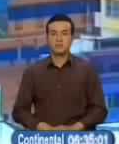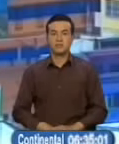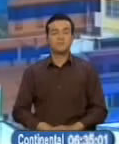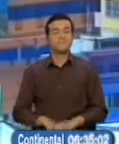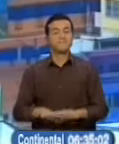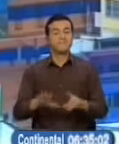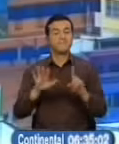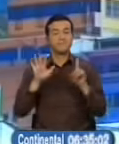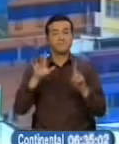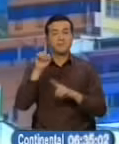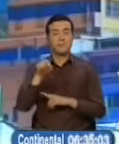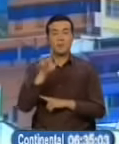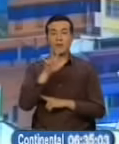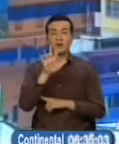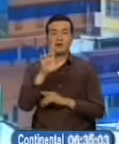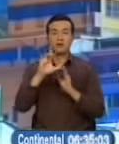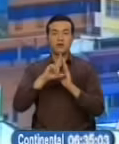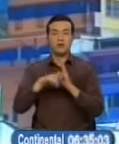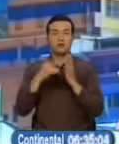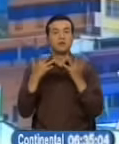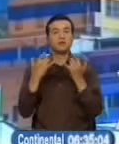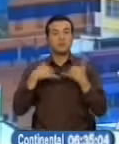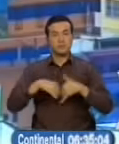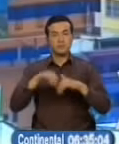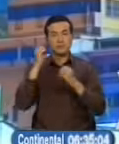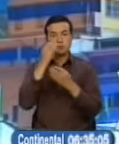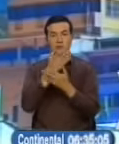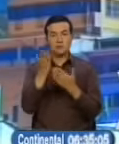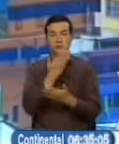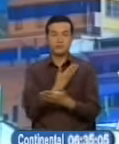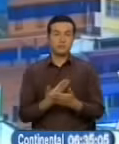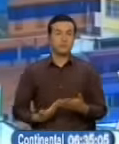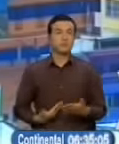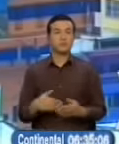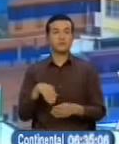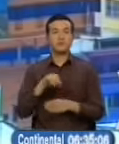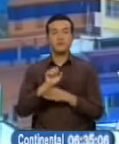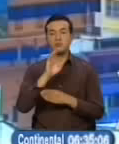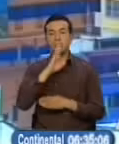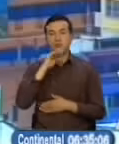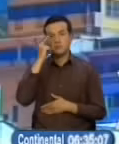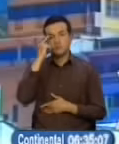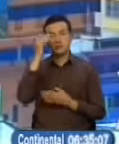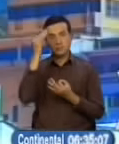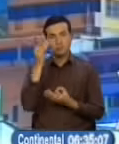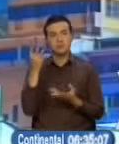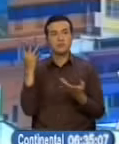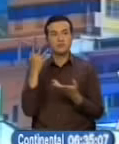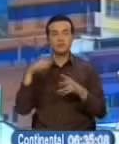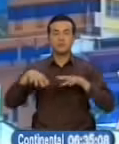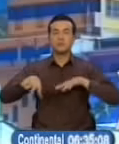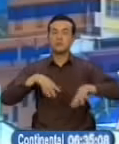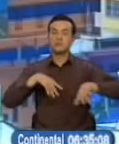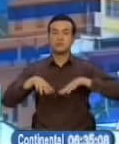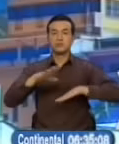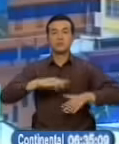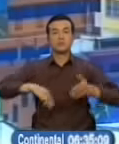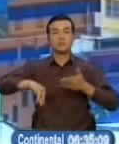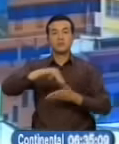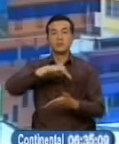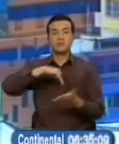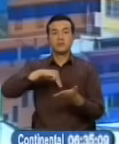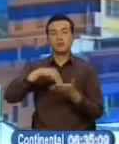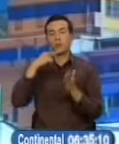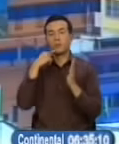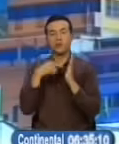Son las 6 de la mañana, 35 minutos y avanzamos con información. El presidente de la República, Rafael Correa, cumplió varias actividades en Manabí.